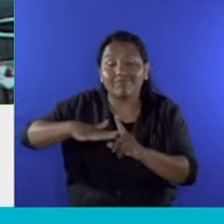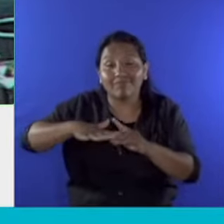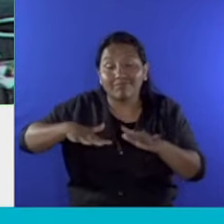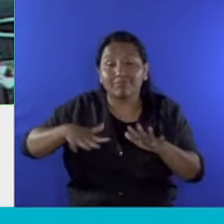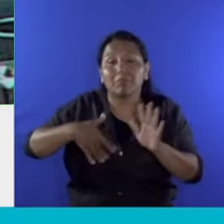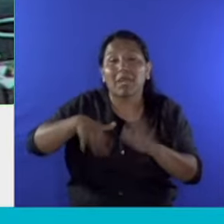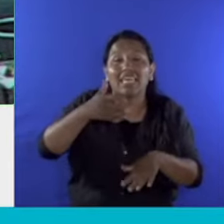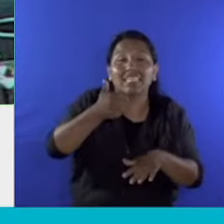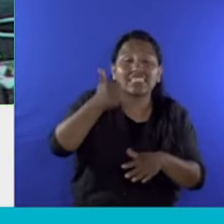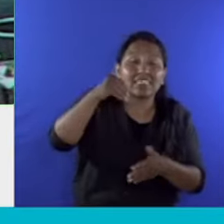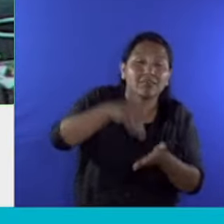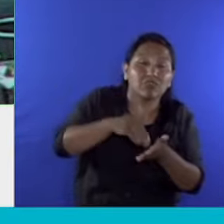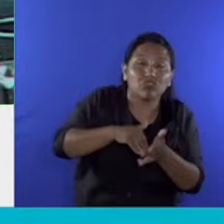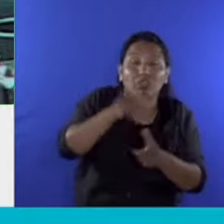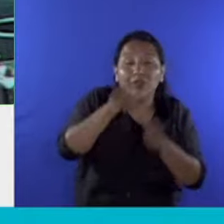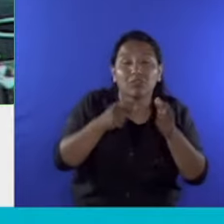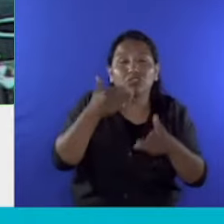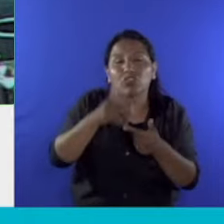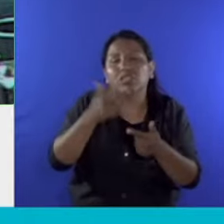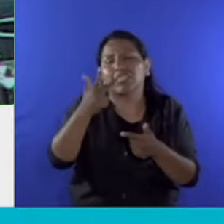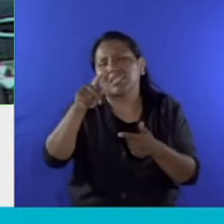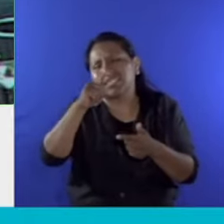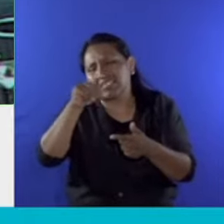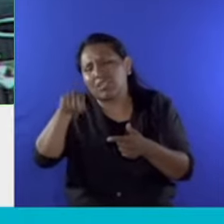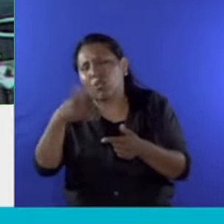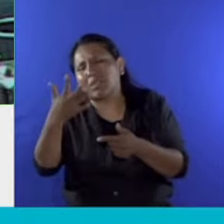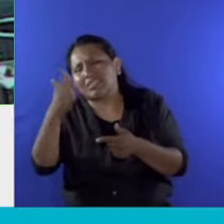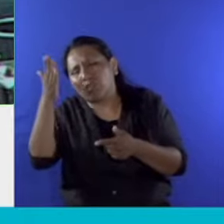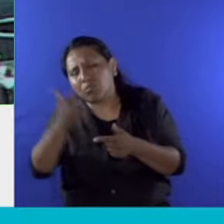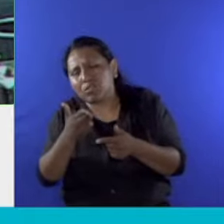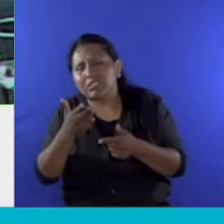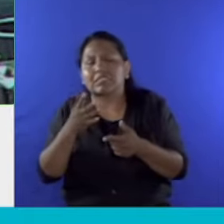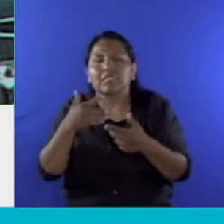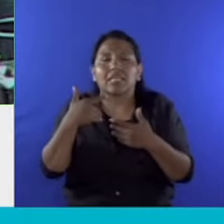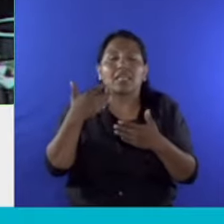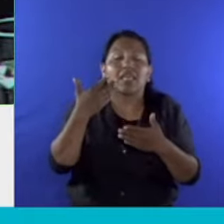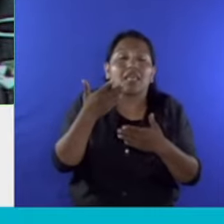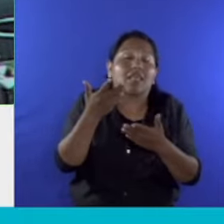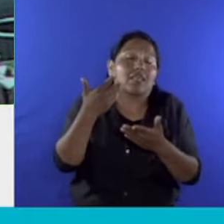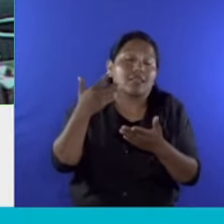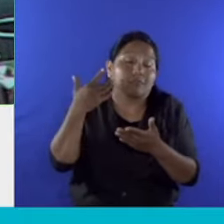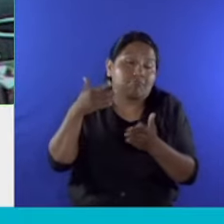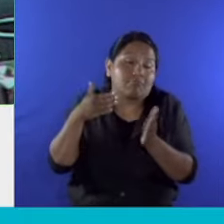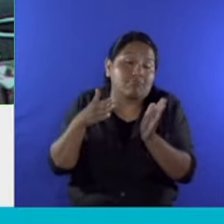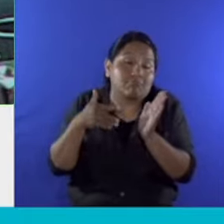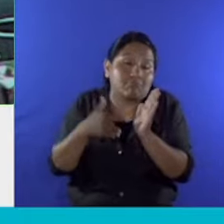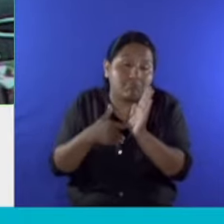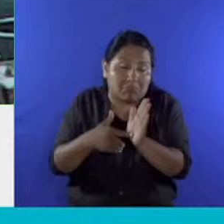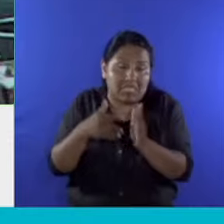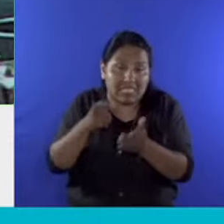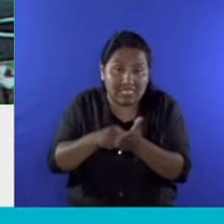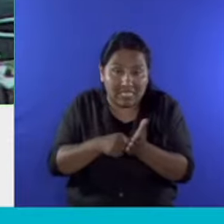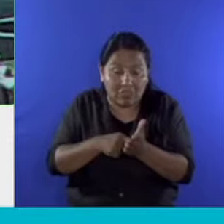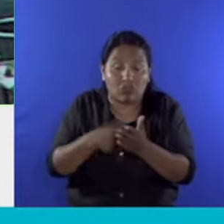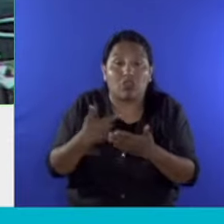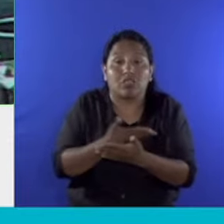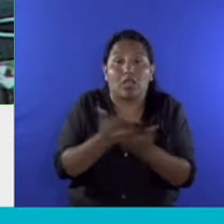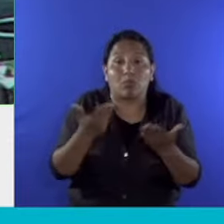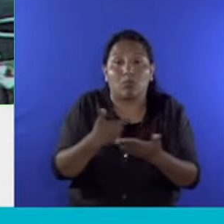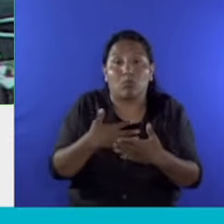de más de 6,5 millones de personas, el 37,5% de la población atendiéndose según el censo, en la salud